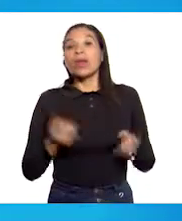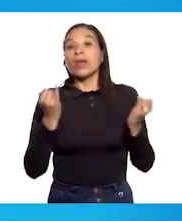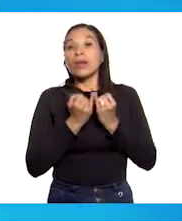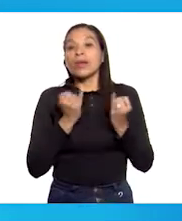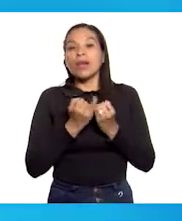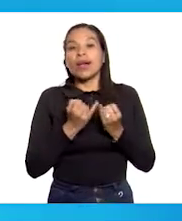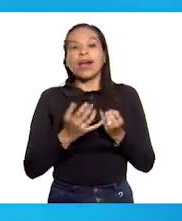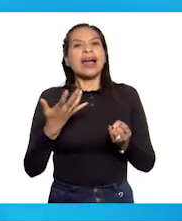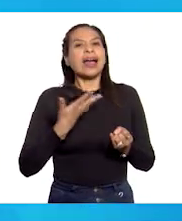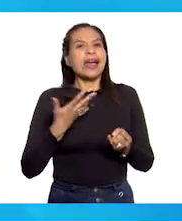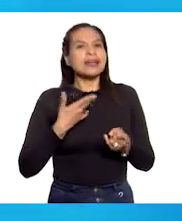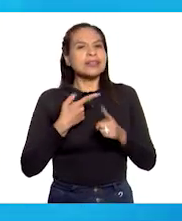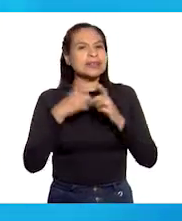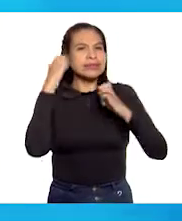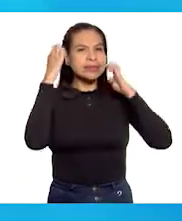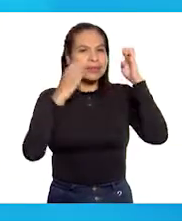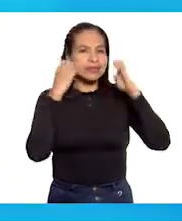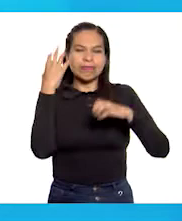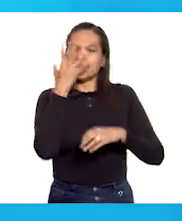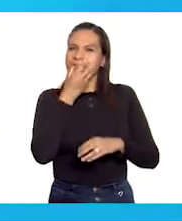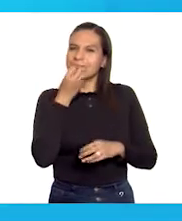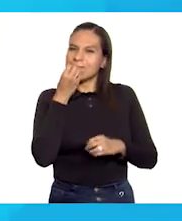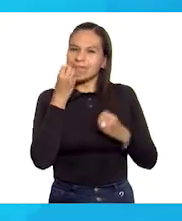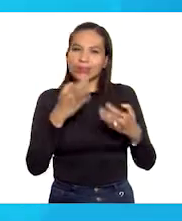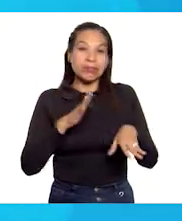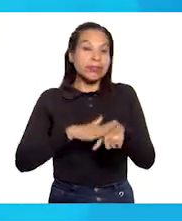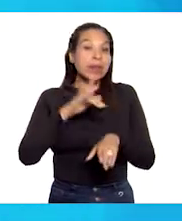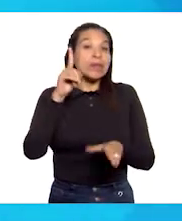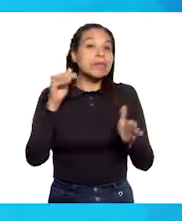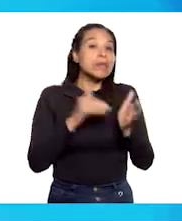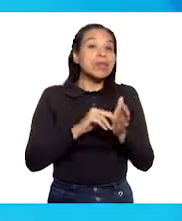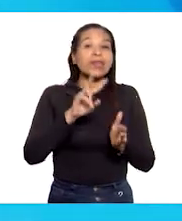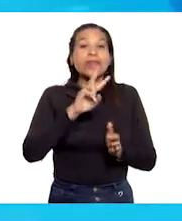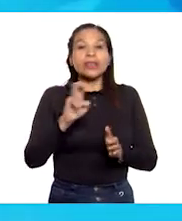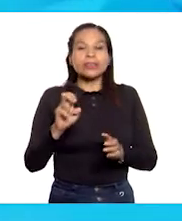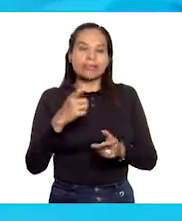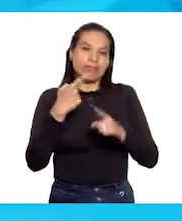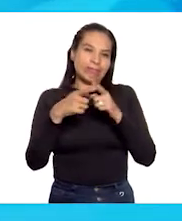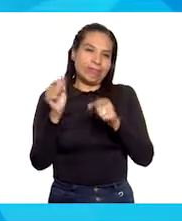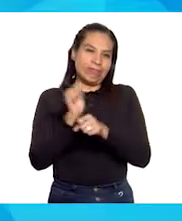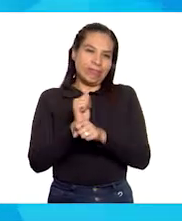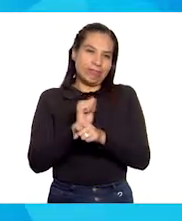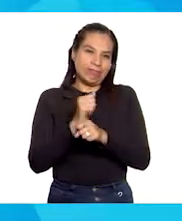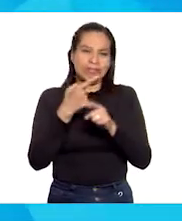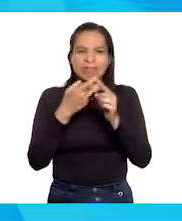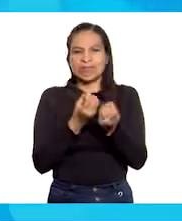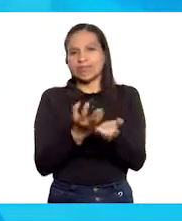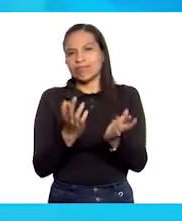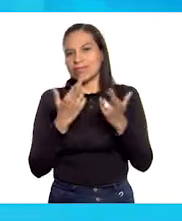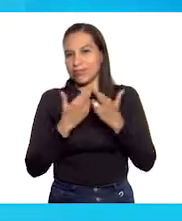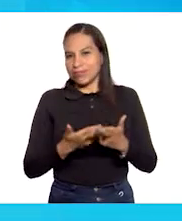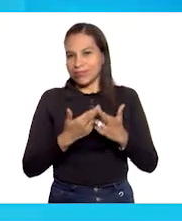Además, hemos tenido exposiciones increíbles. Más de 1,200 de artistas varios.